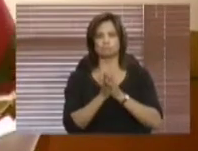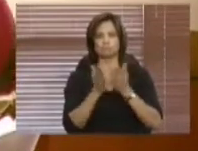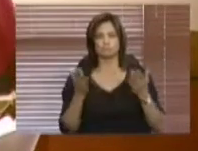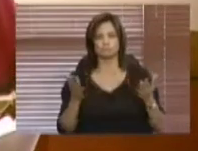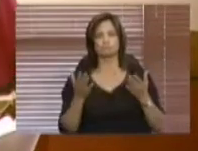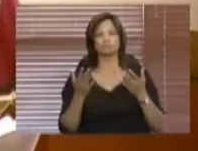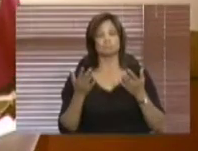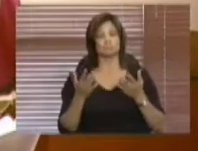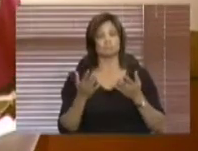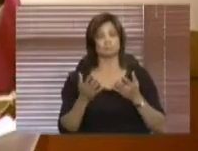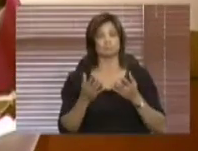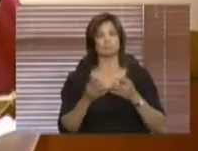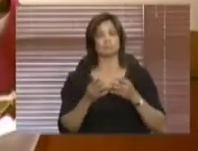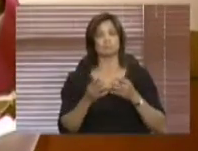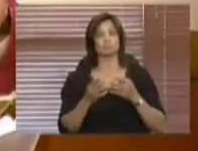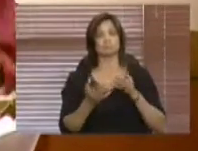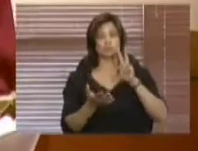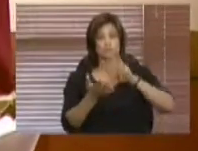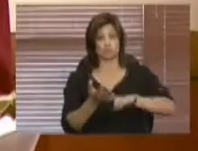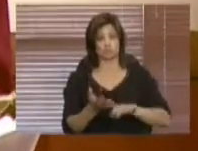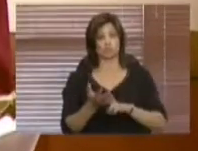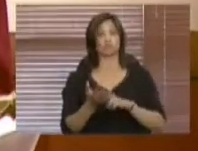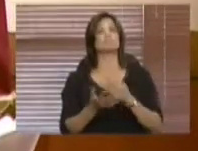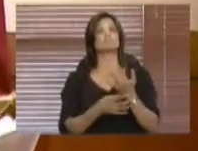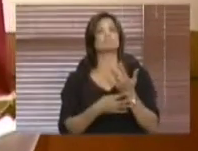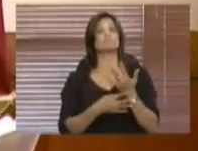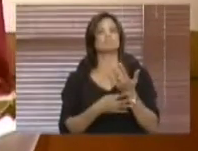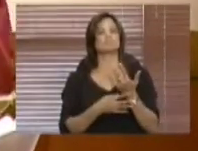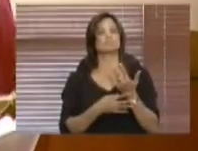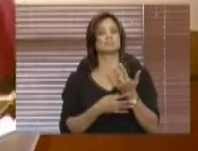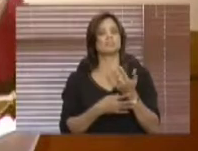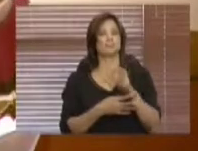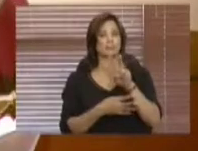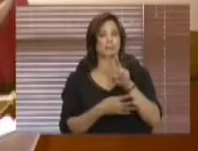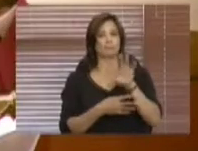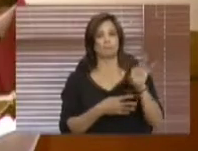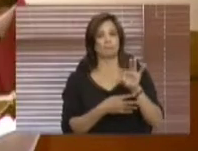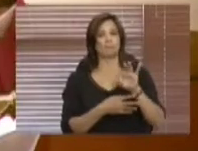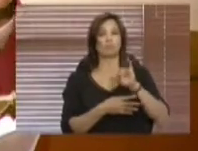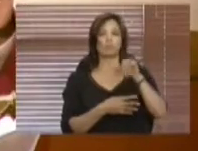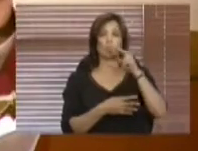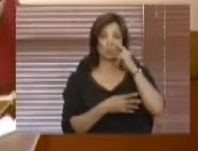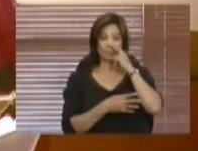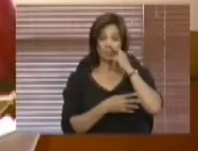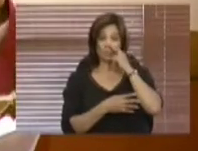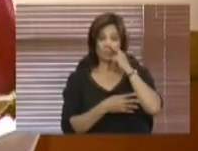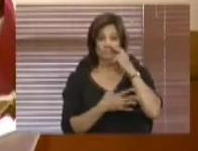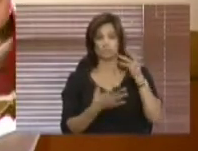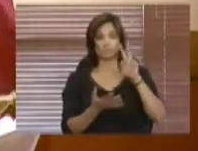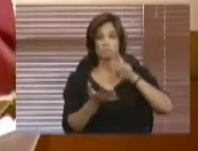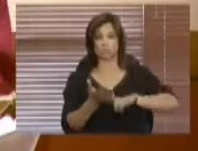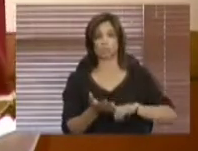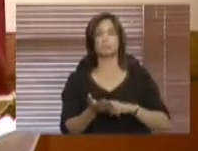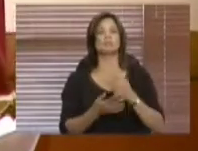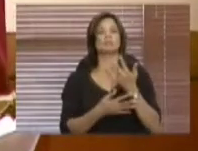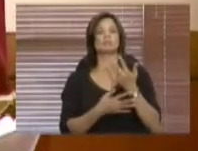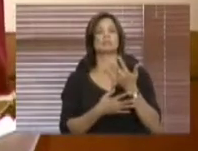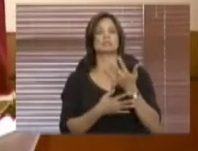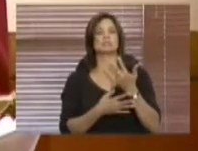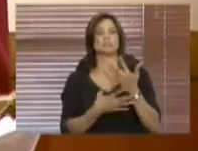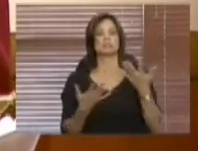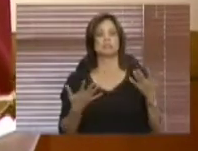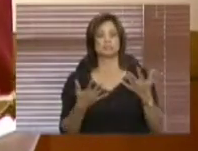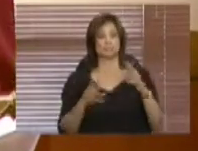Ya en 2013, el 29 de julio de 2013,